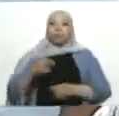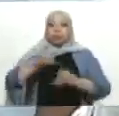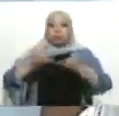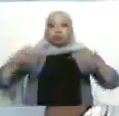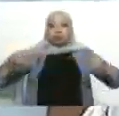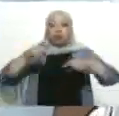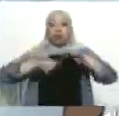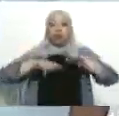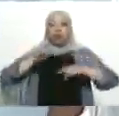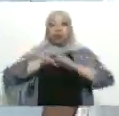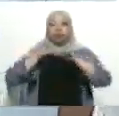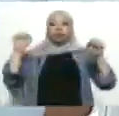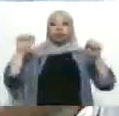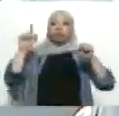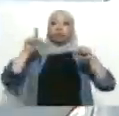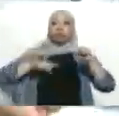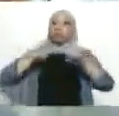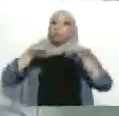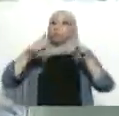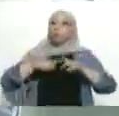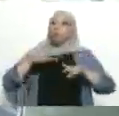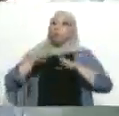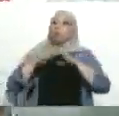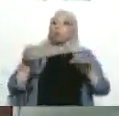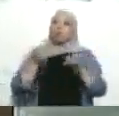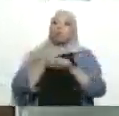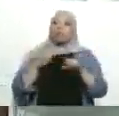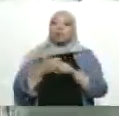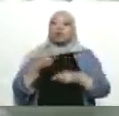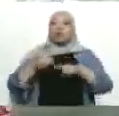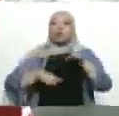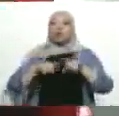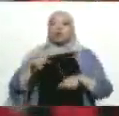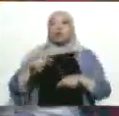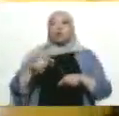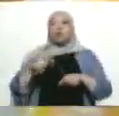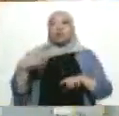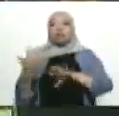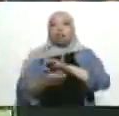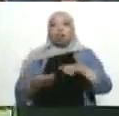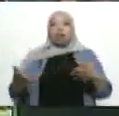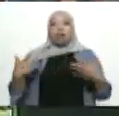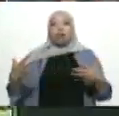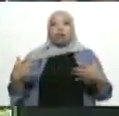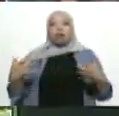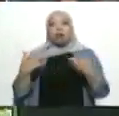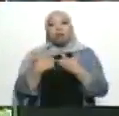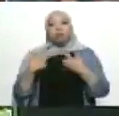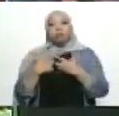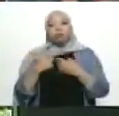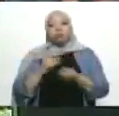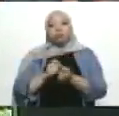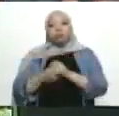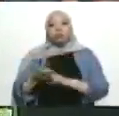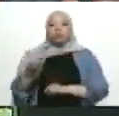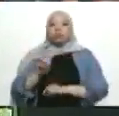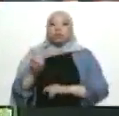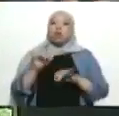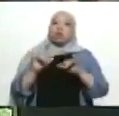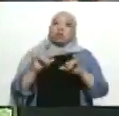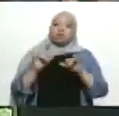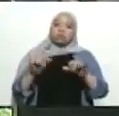artefactos explosivos, además de eso todo lo que era la materia bélica para acelerar un golpe de Estado en Venezuela y al mismo